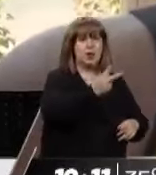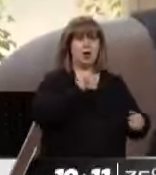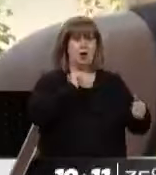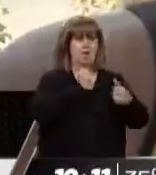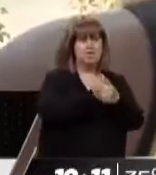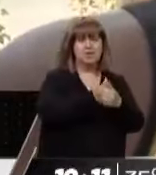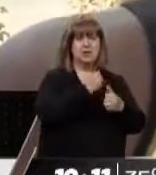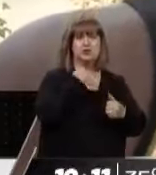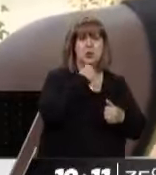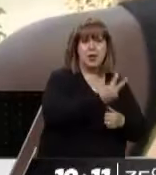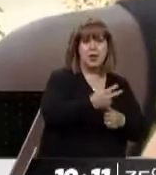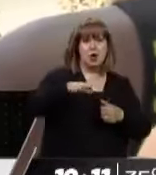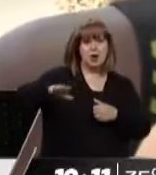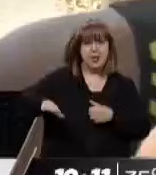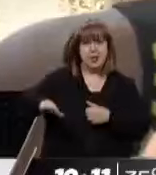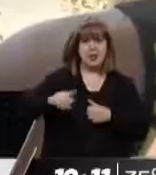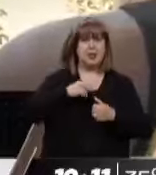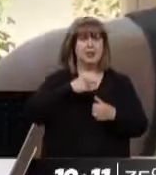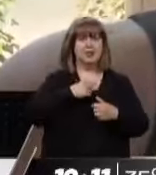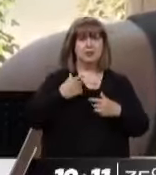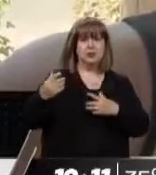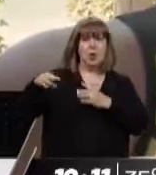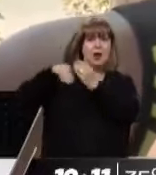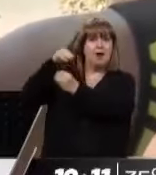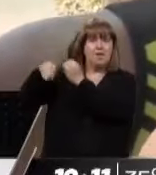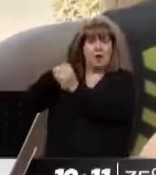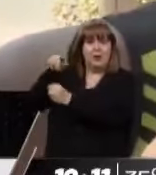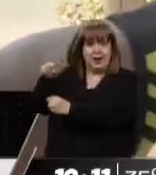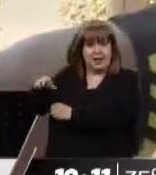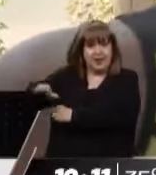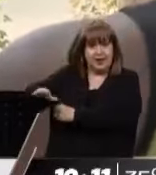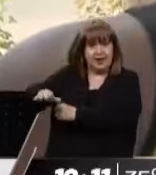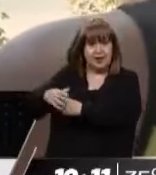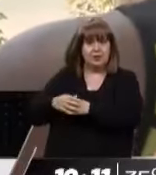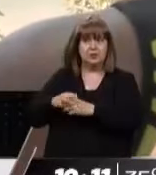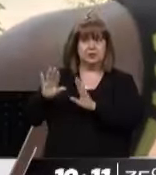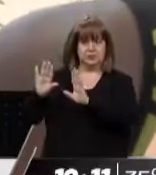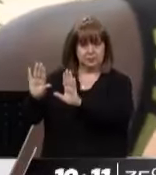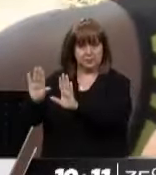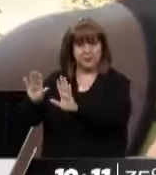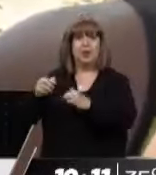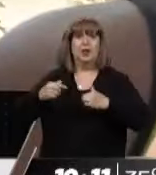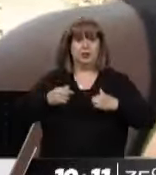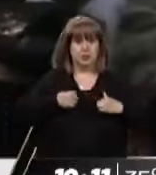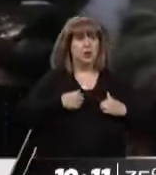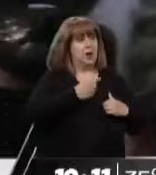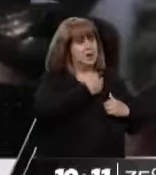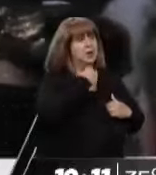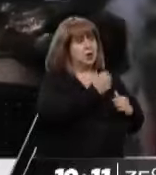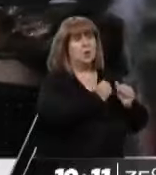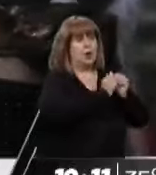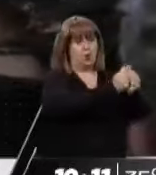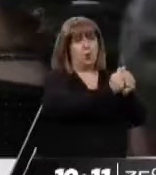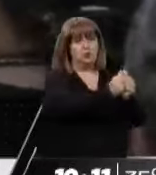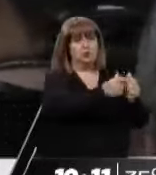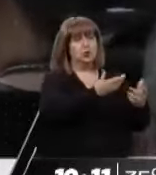este sujeto con el niño y por eso yo agarré y entregué a mi hijo para que vieran todos que no era así. Era un niño